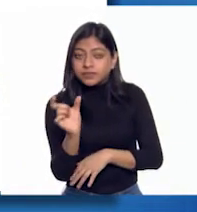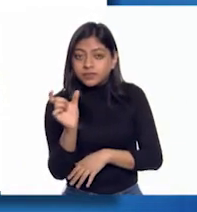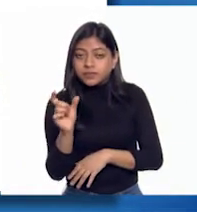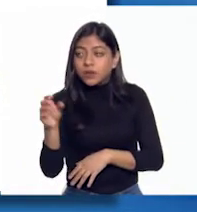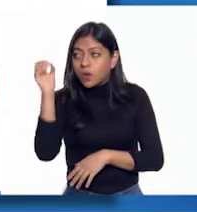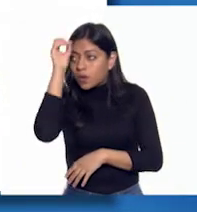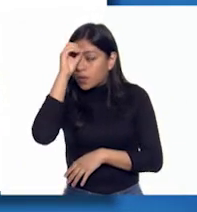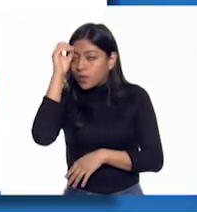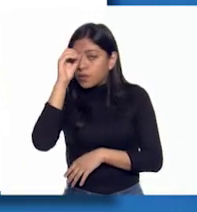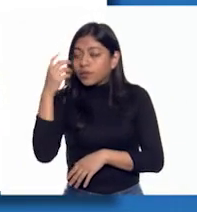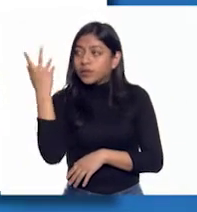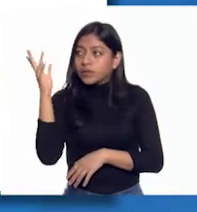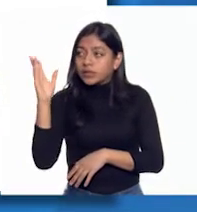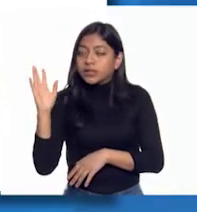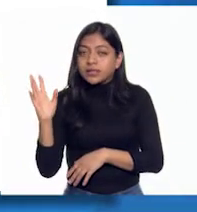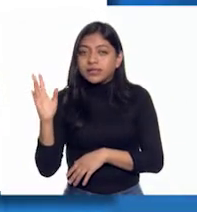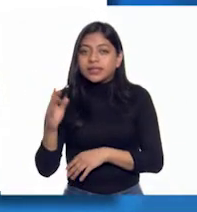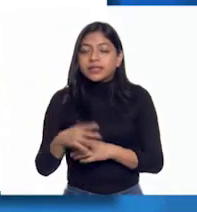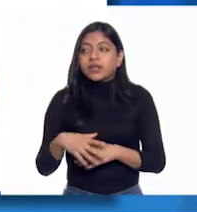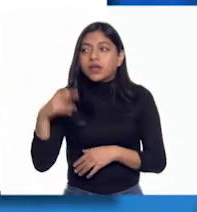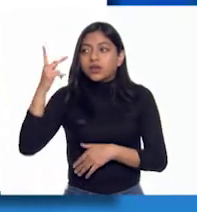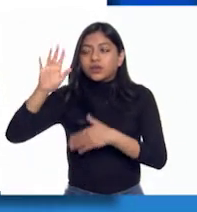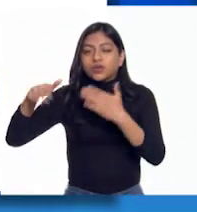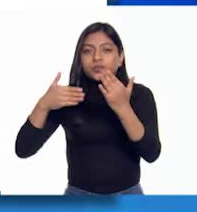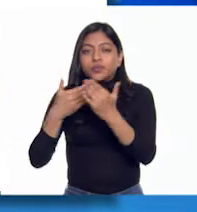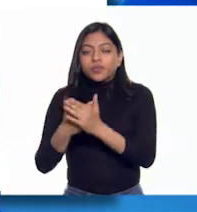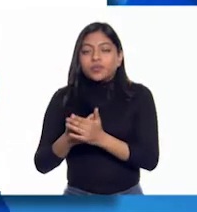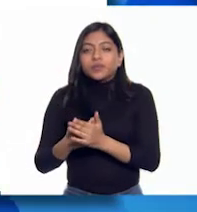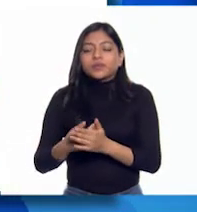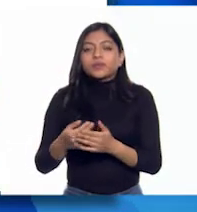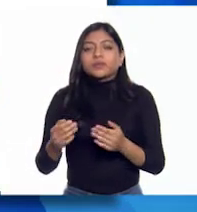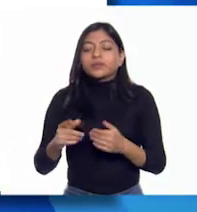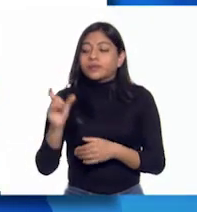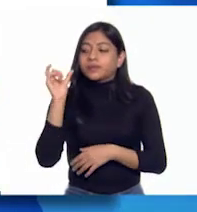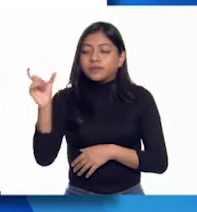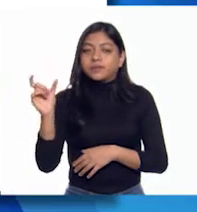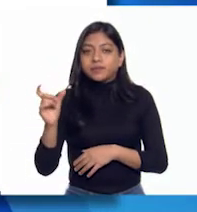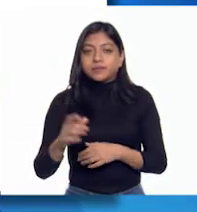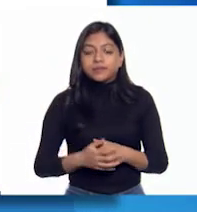o propuestas y tomamos espacio? Y las